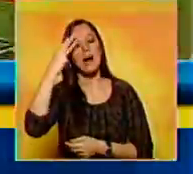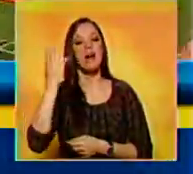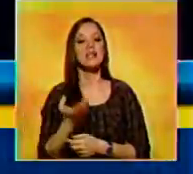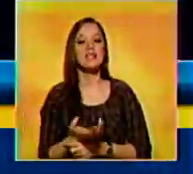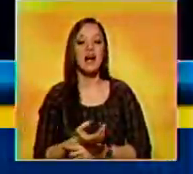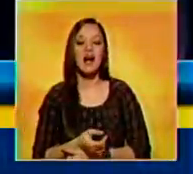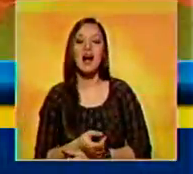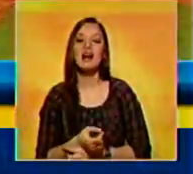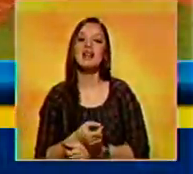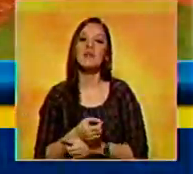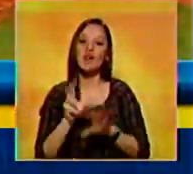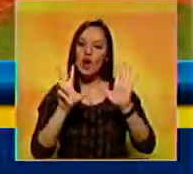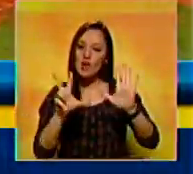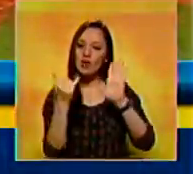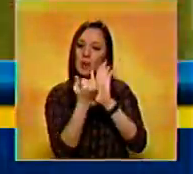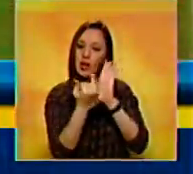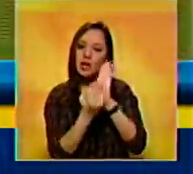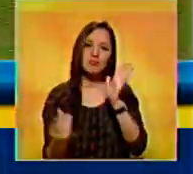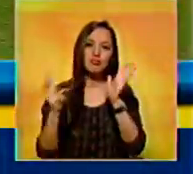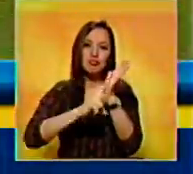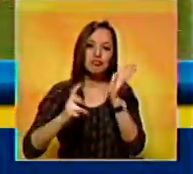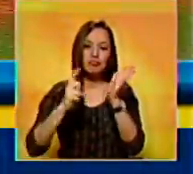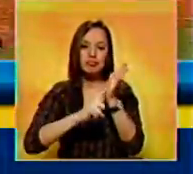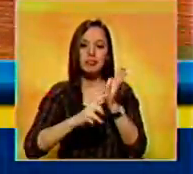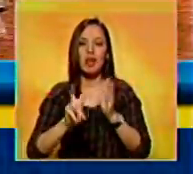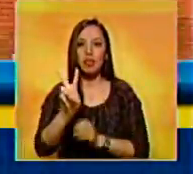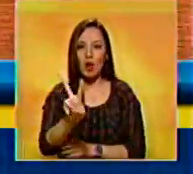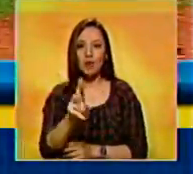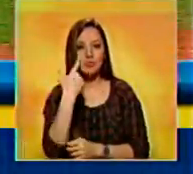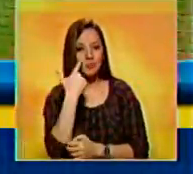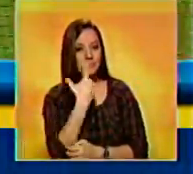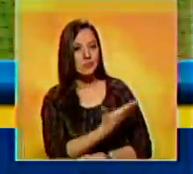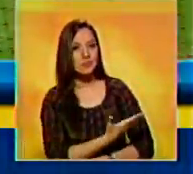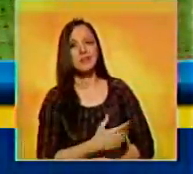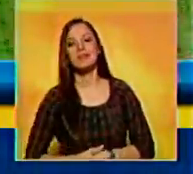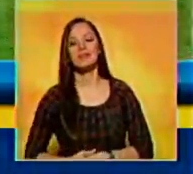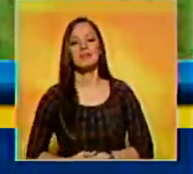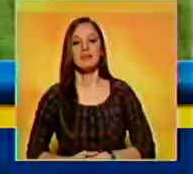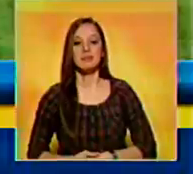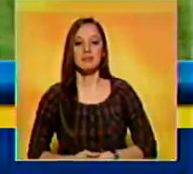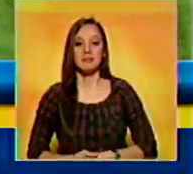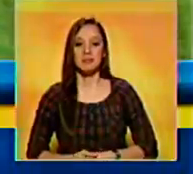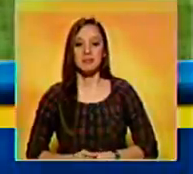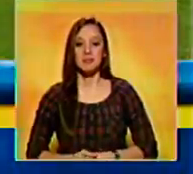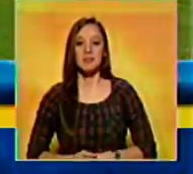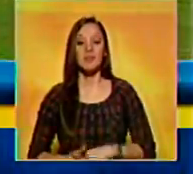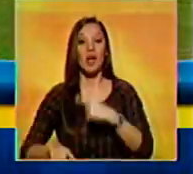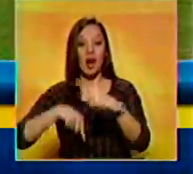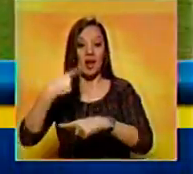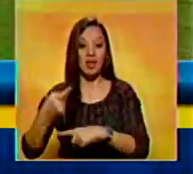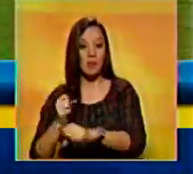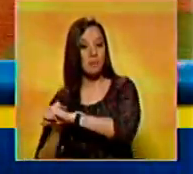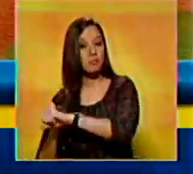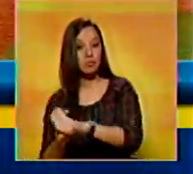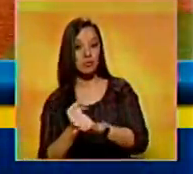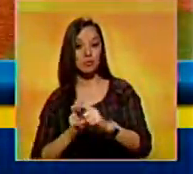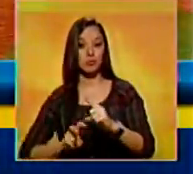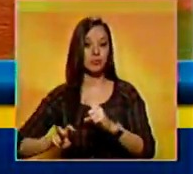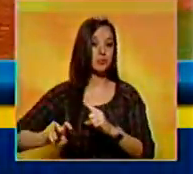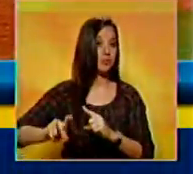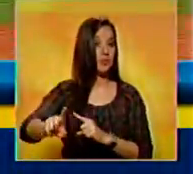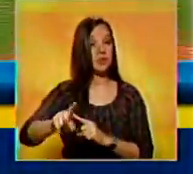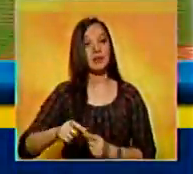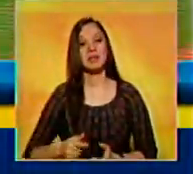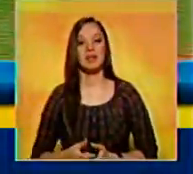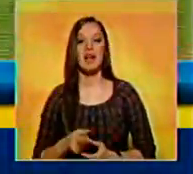inning con 2 anotaciones. Primero con hit de Carlos Maldonado, que remolcaba a Mario Lizón, y luego con imparable Reni Osuna para